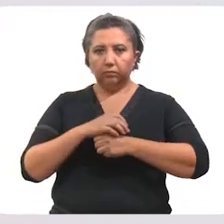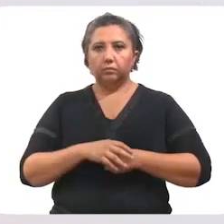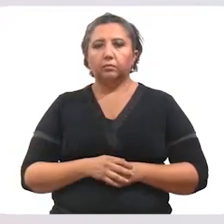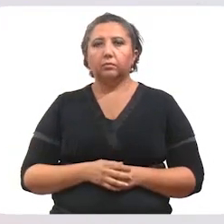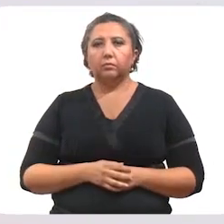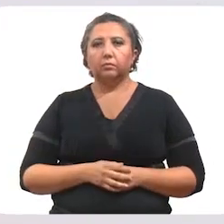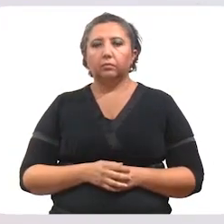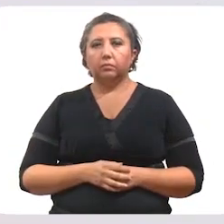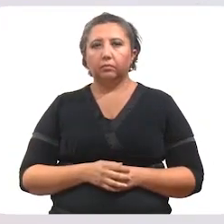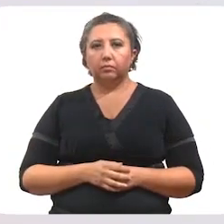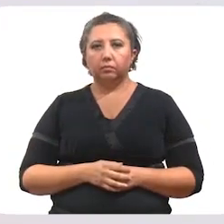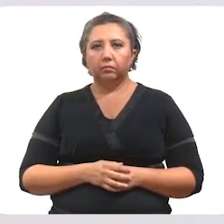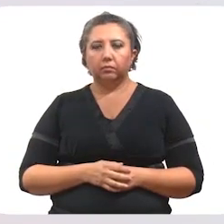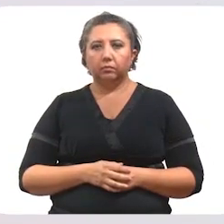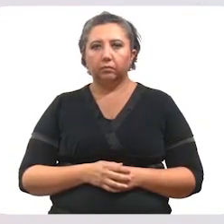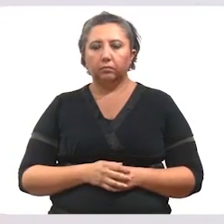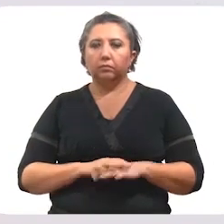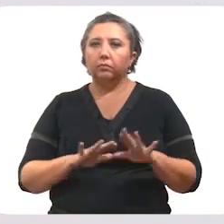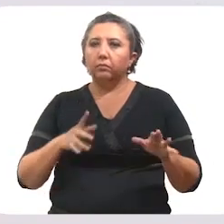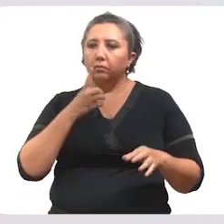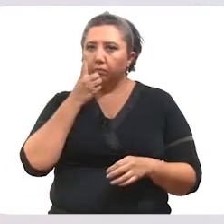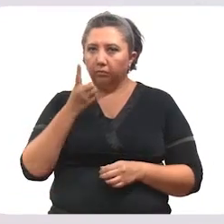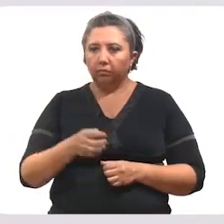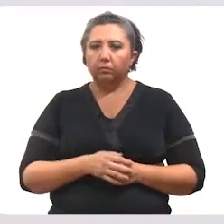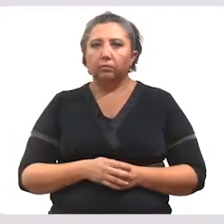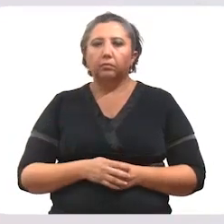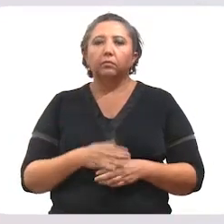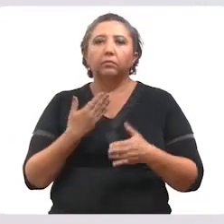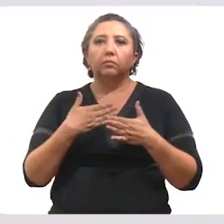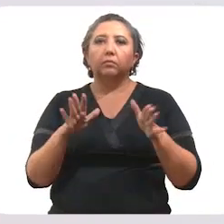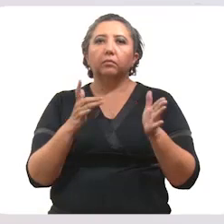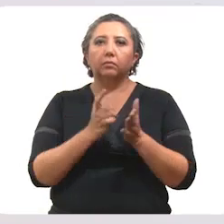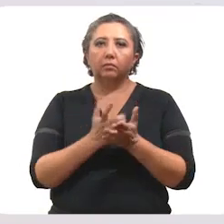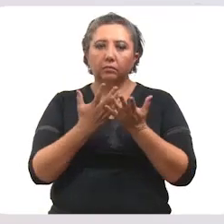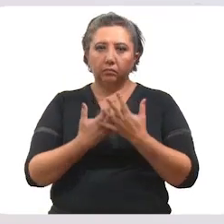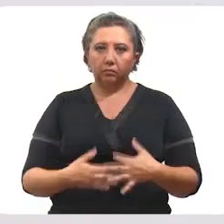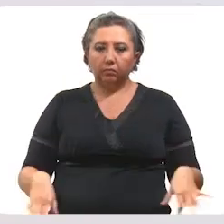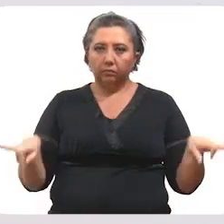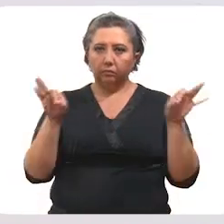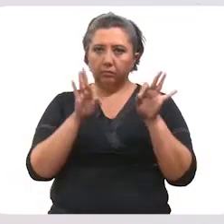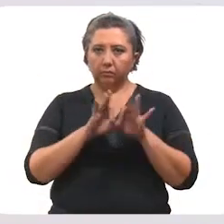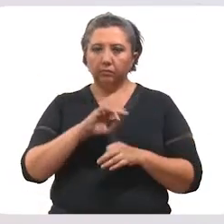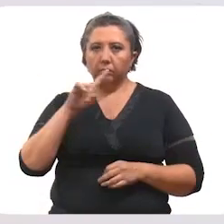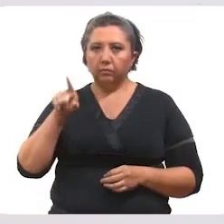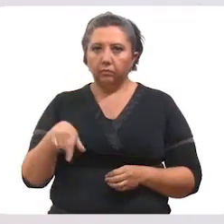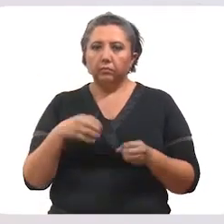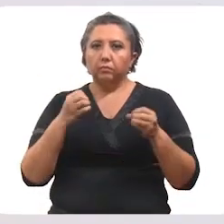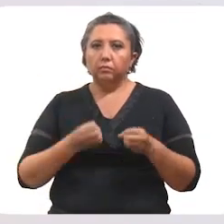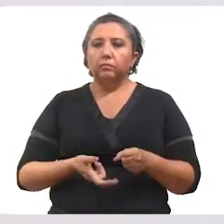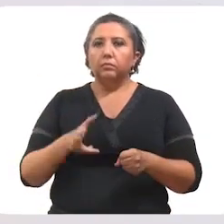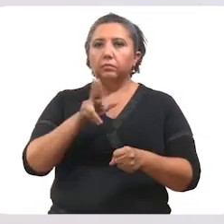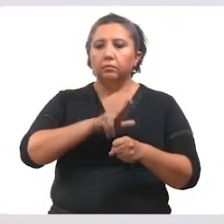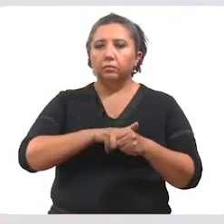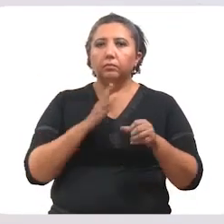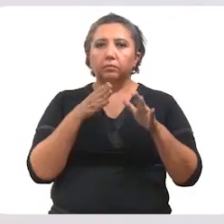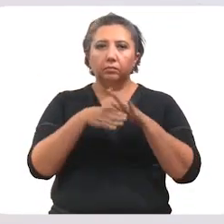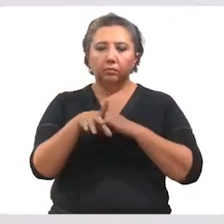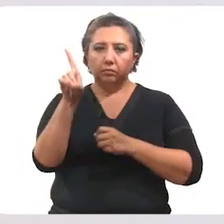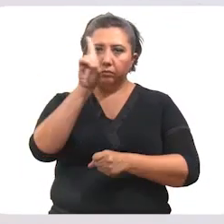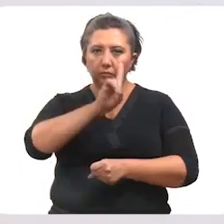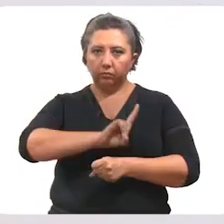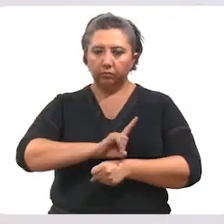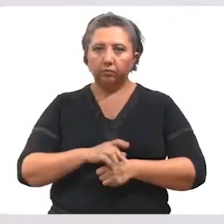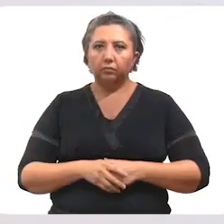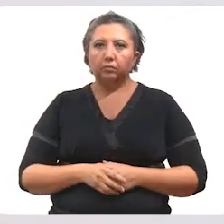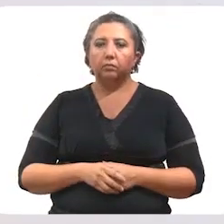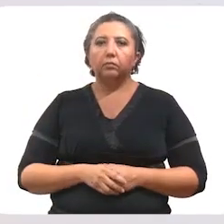Fuerzas Armadas. Como se ha señalado, en la reapertura económica los datos más importantes son la ocupación hospitalaria y los